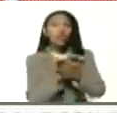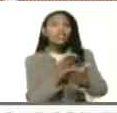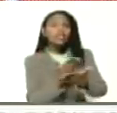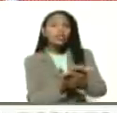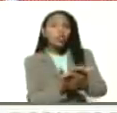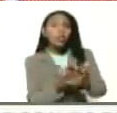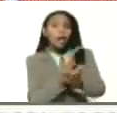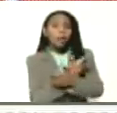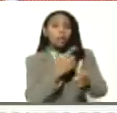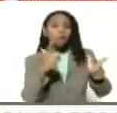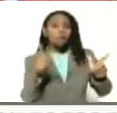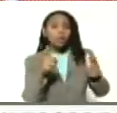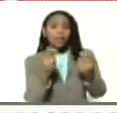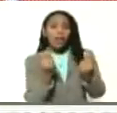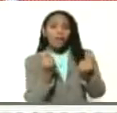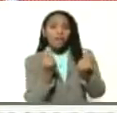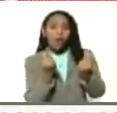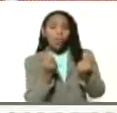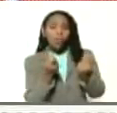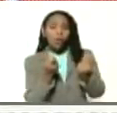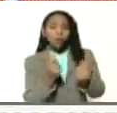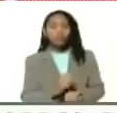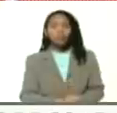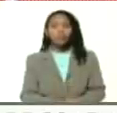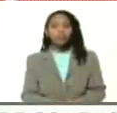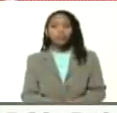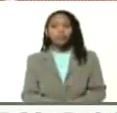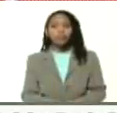de liberación de fondos.